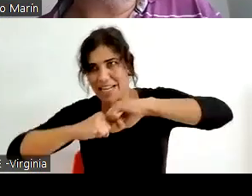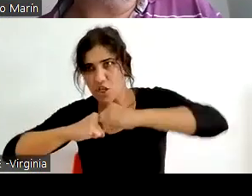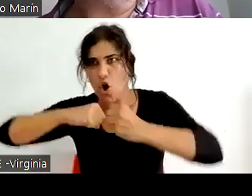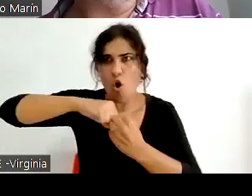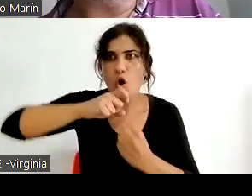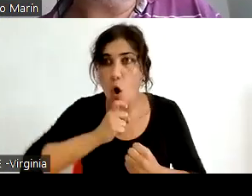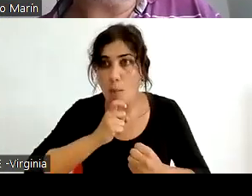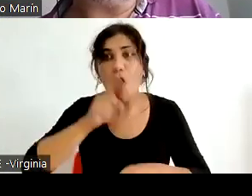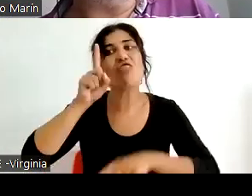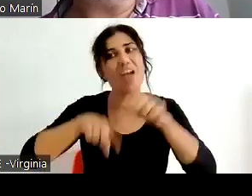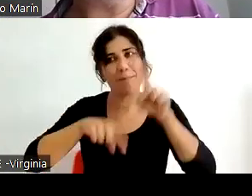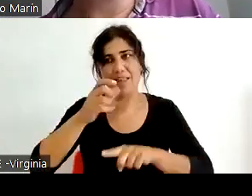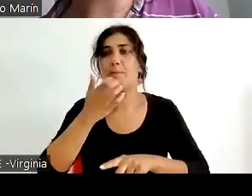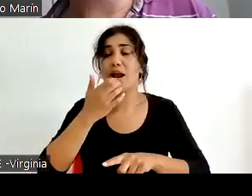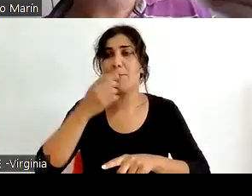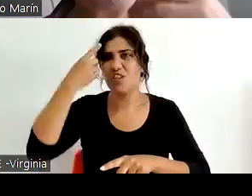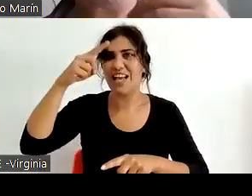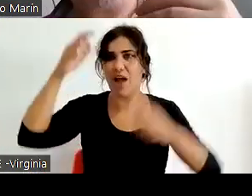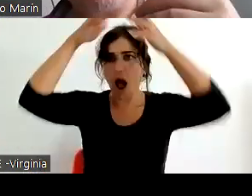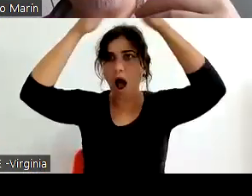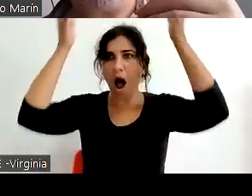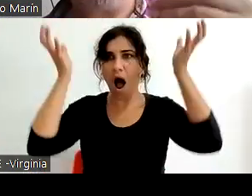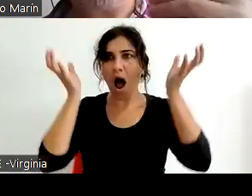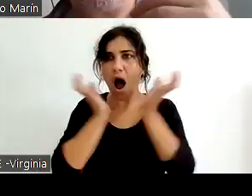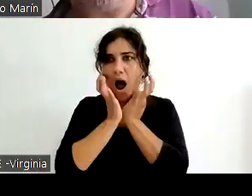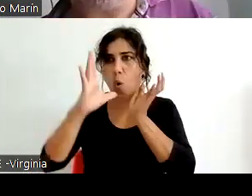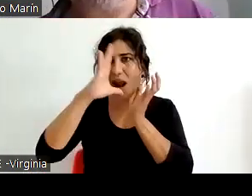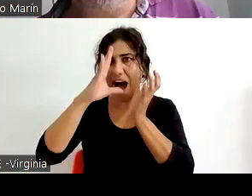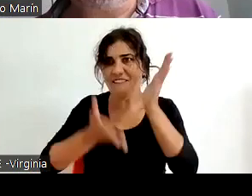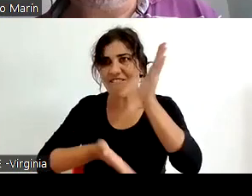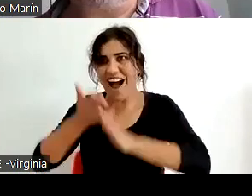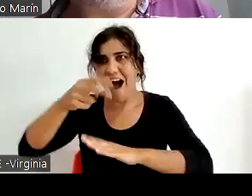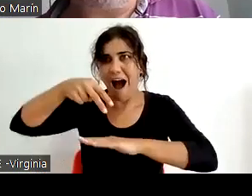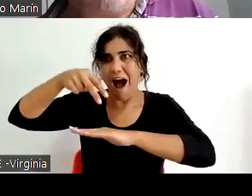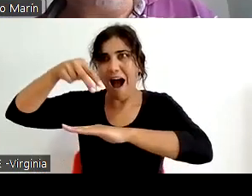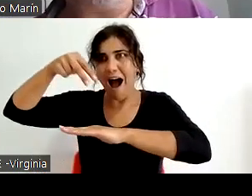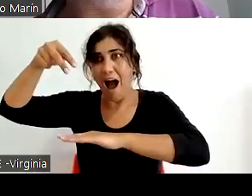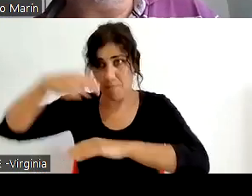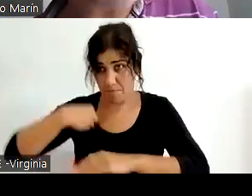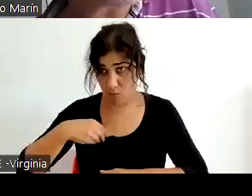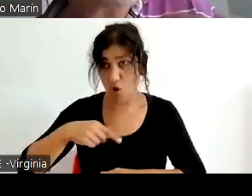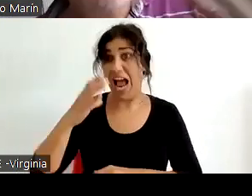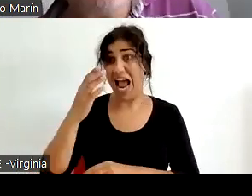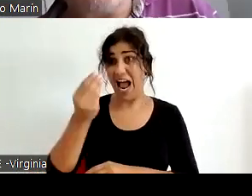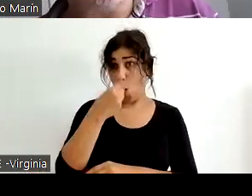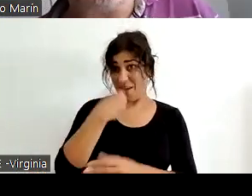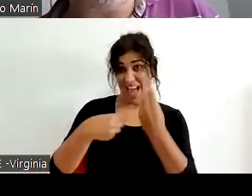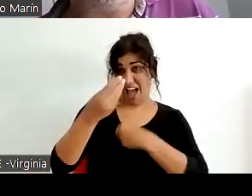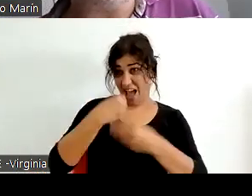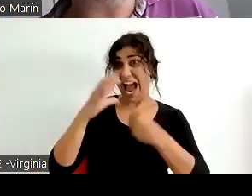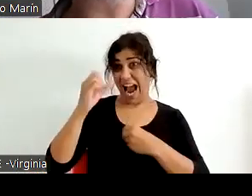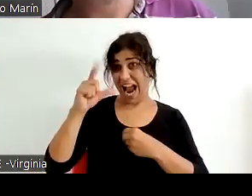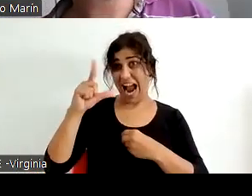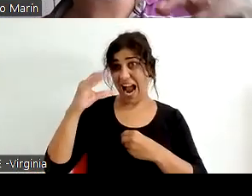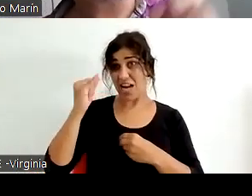sabéis que, por ejemplo, los astronautas, por más que aporten calcio con la dieta, por más que aporten mucho calcio con